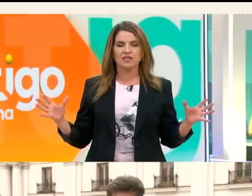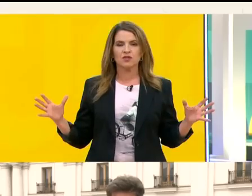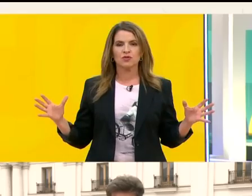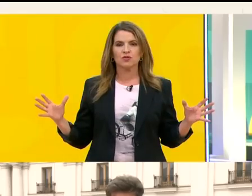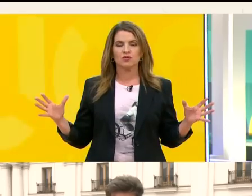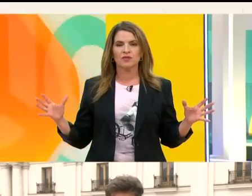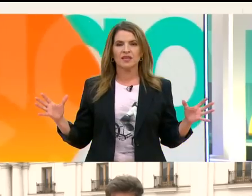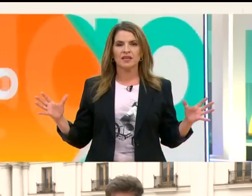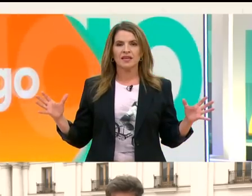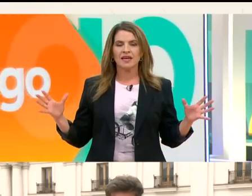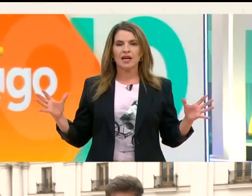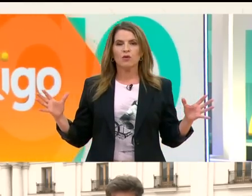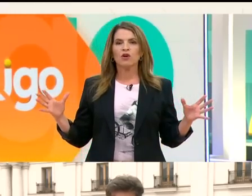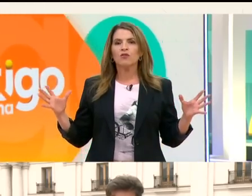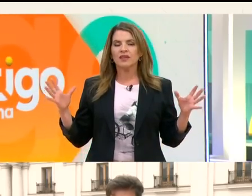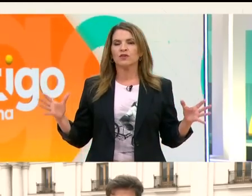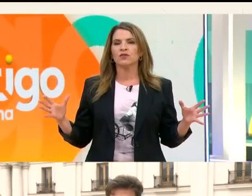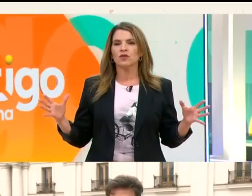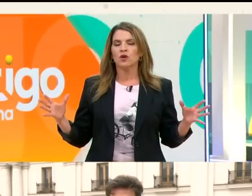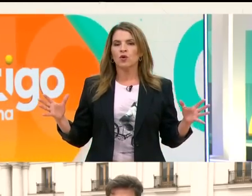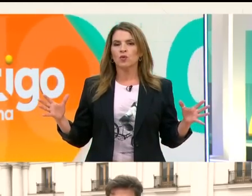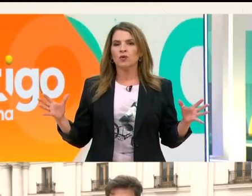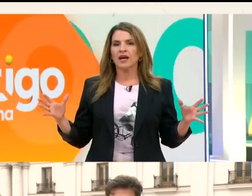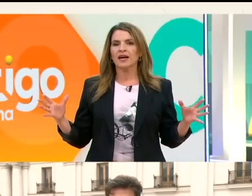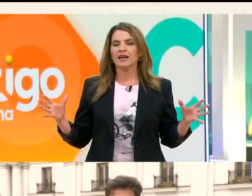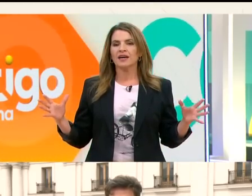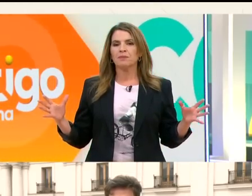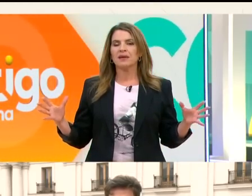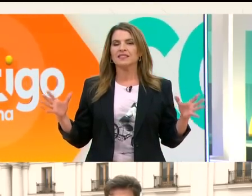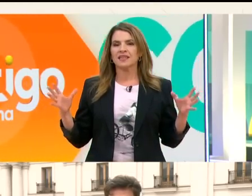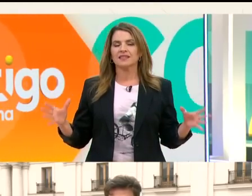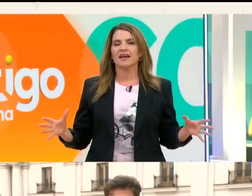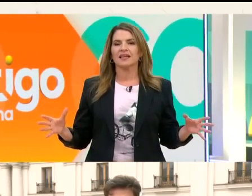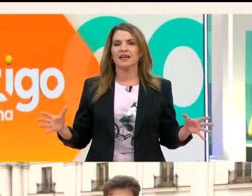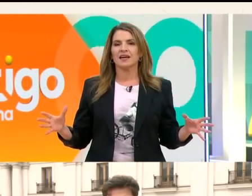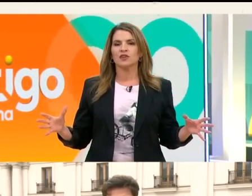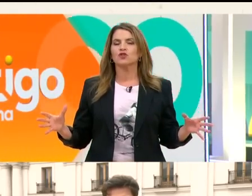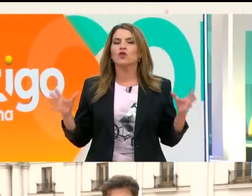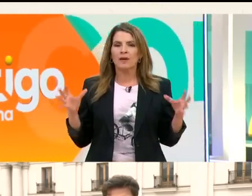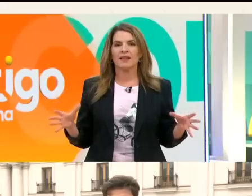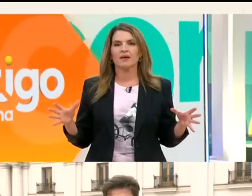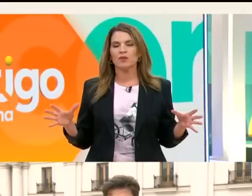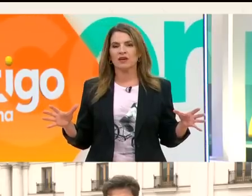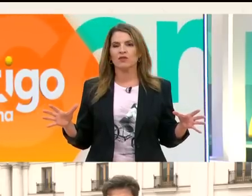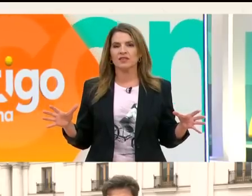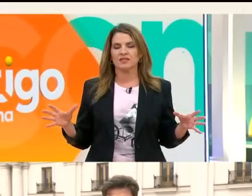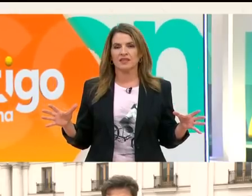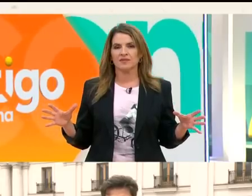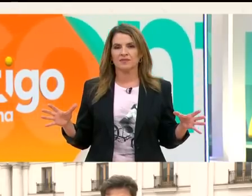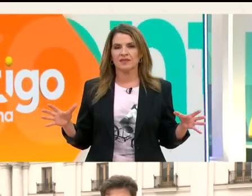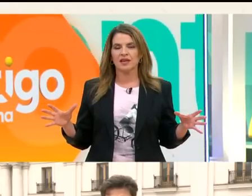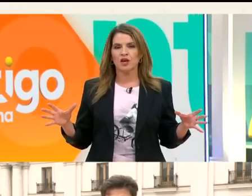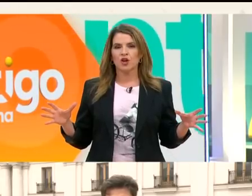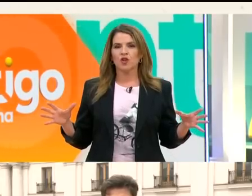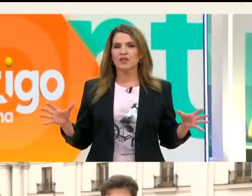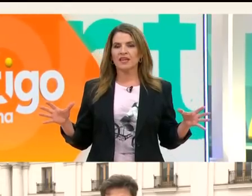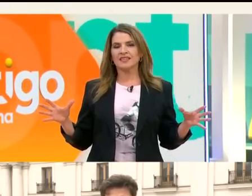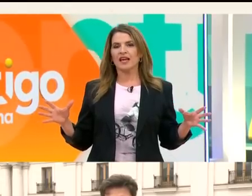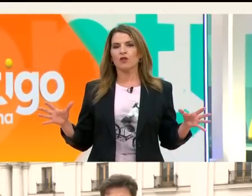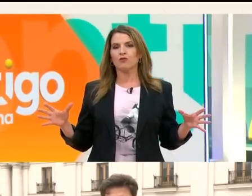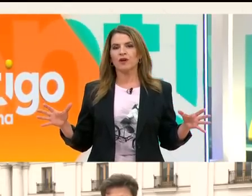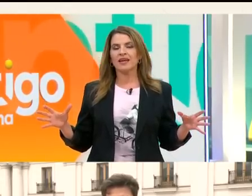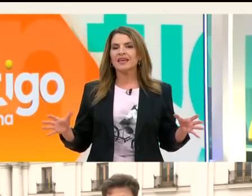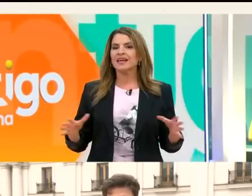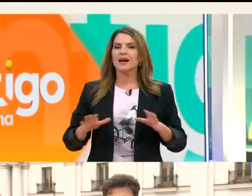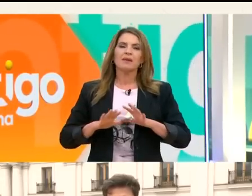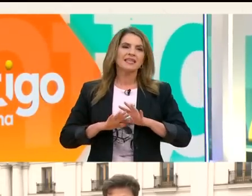el 25 de octubre. Luego vino una Plaza Italia tomada por la violencia, donde el